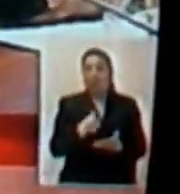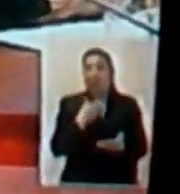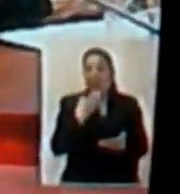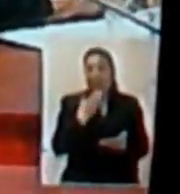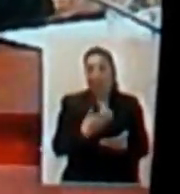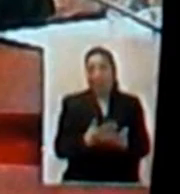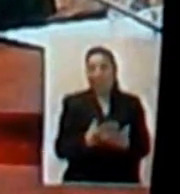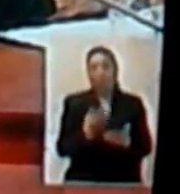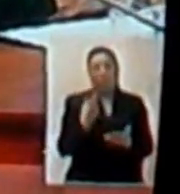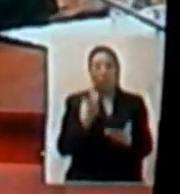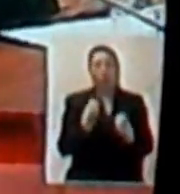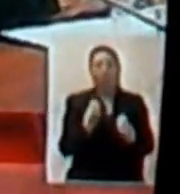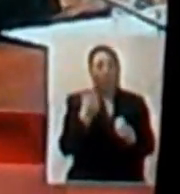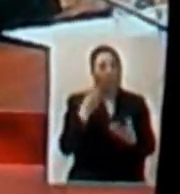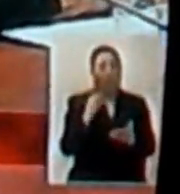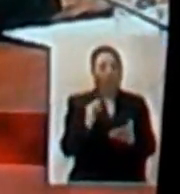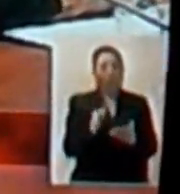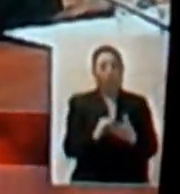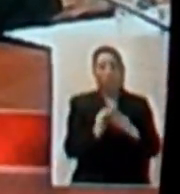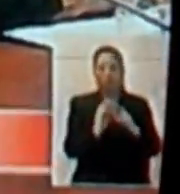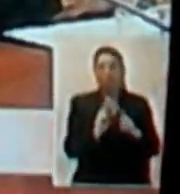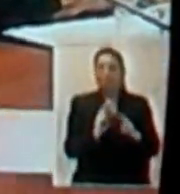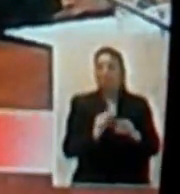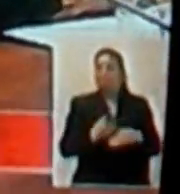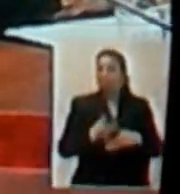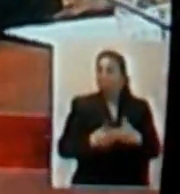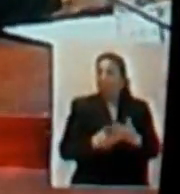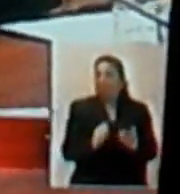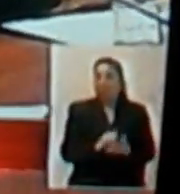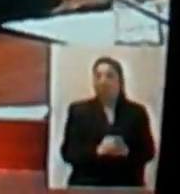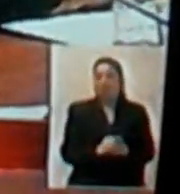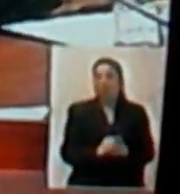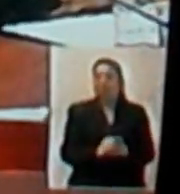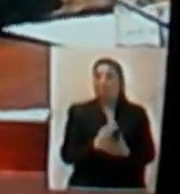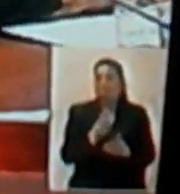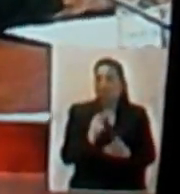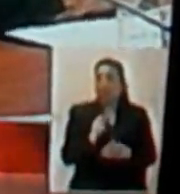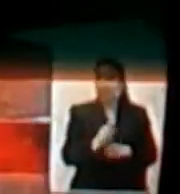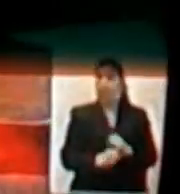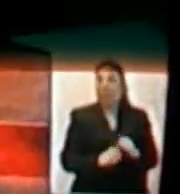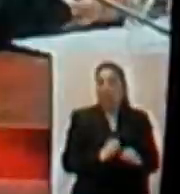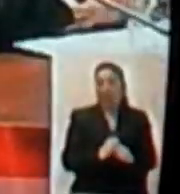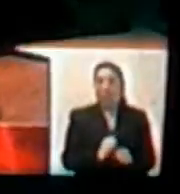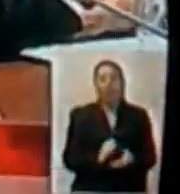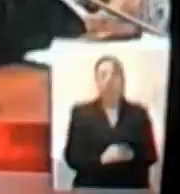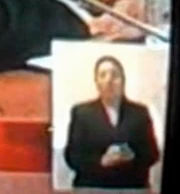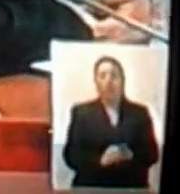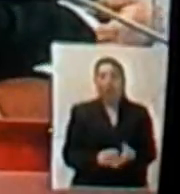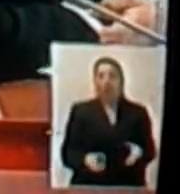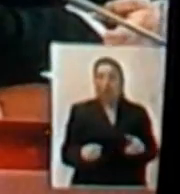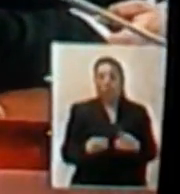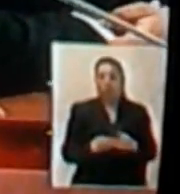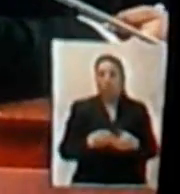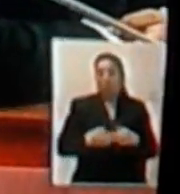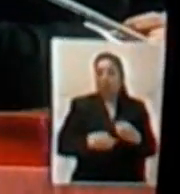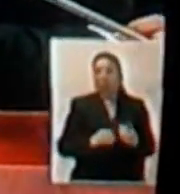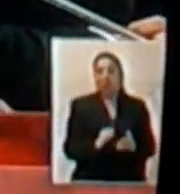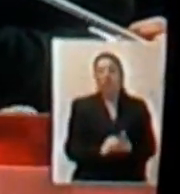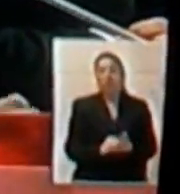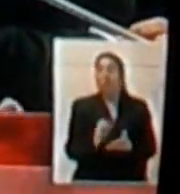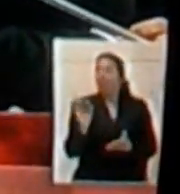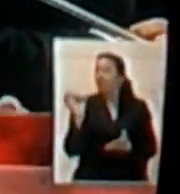le agradezco, porque creo que hemos visto pasar durante estos 20 años de comisiones de